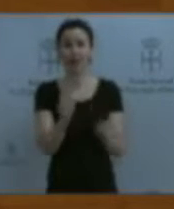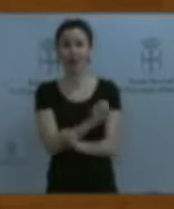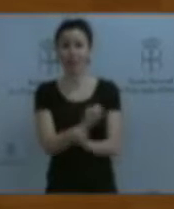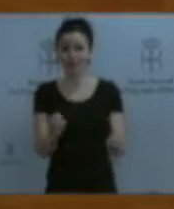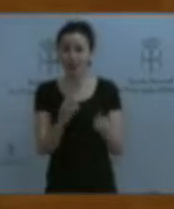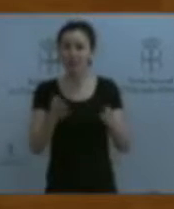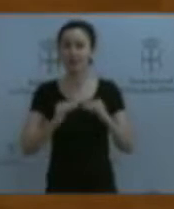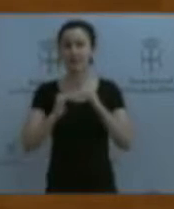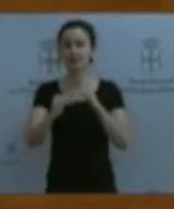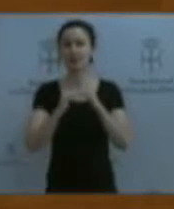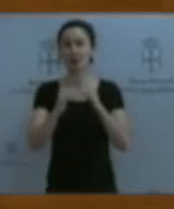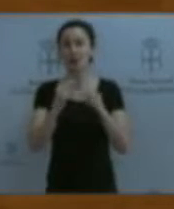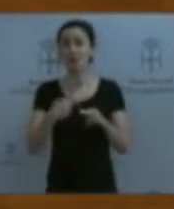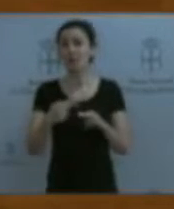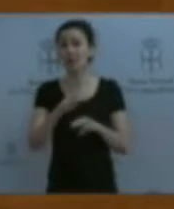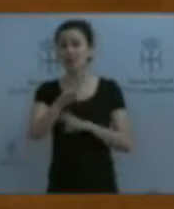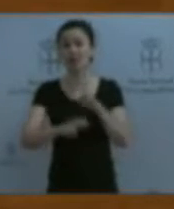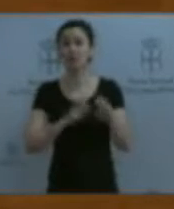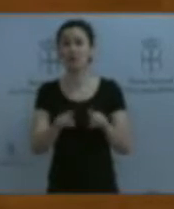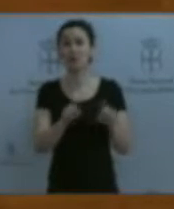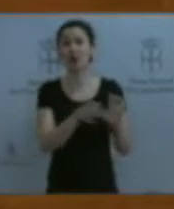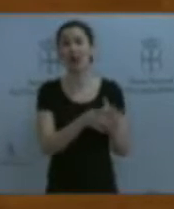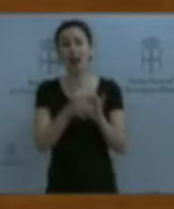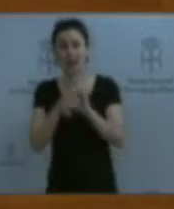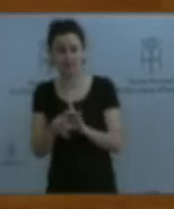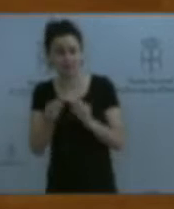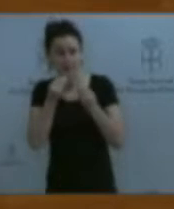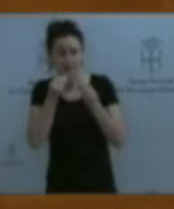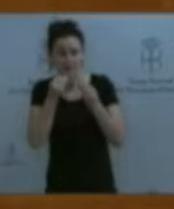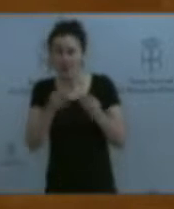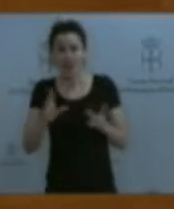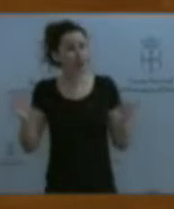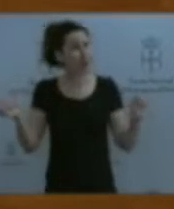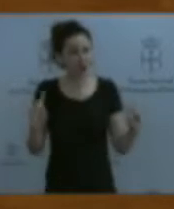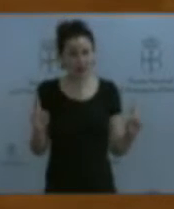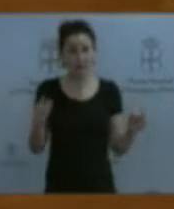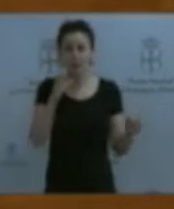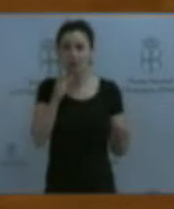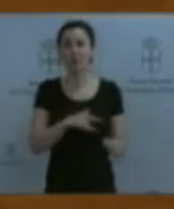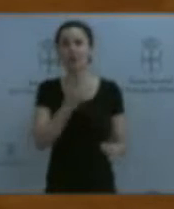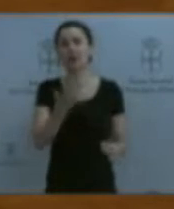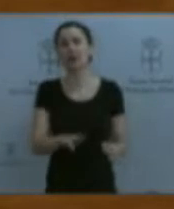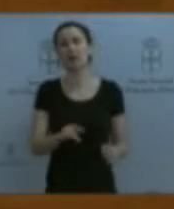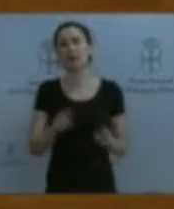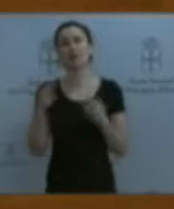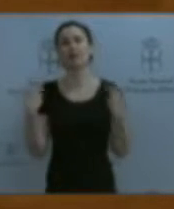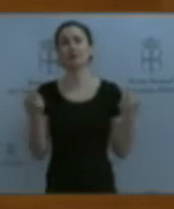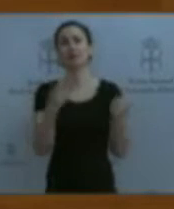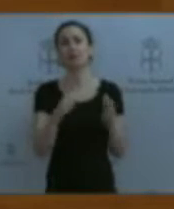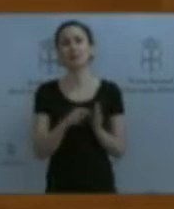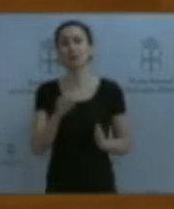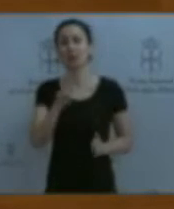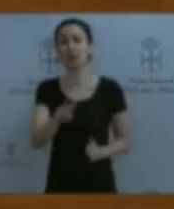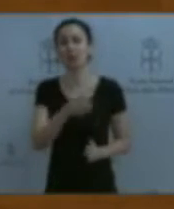estabilidad política que buscan con unos malos aliados, con quienes promovieron una vergonzosa amnistía fiscal en 2012 que ayer mismo el